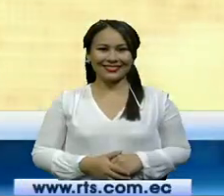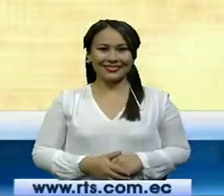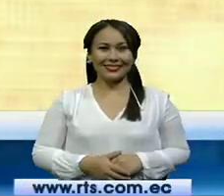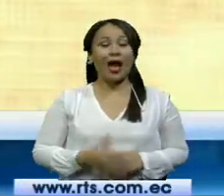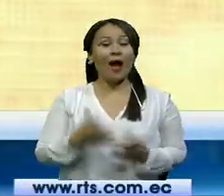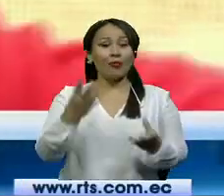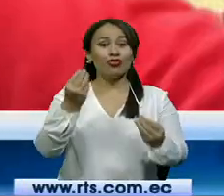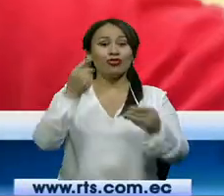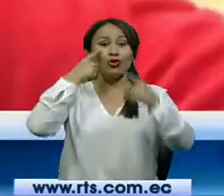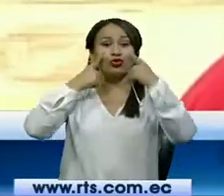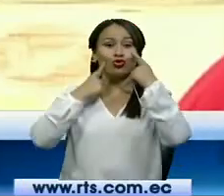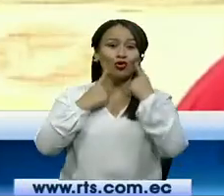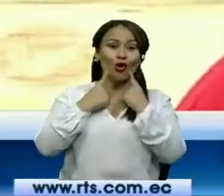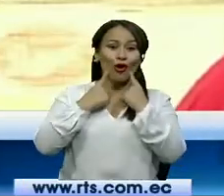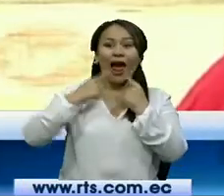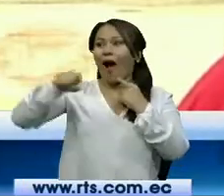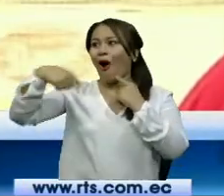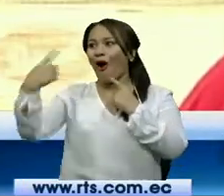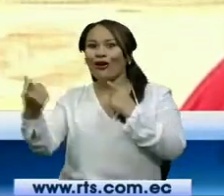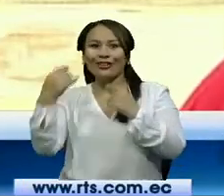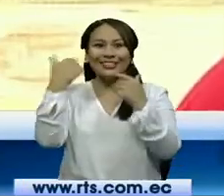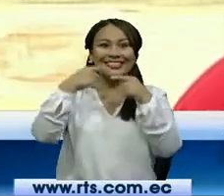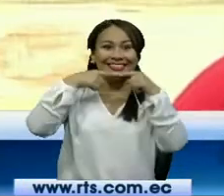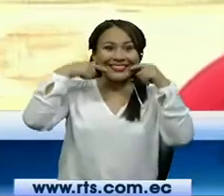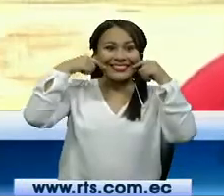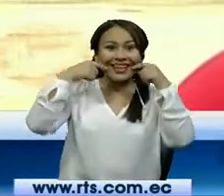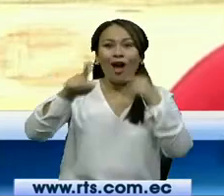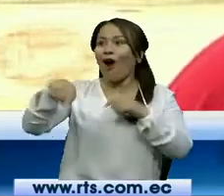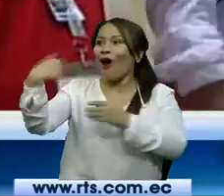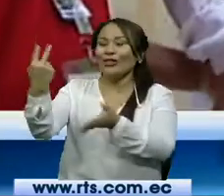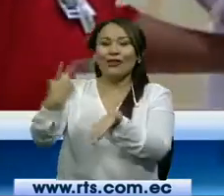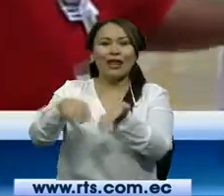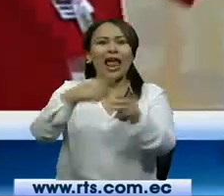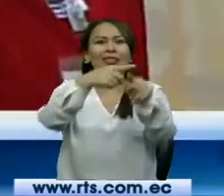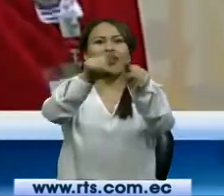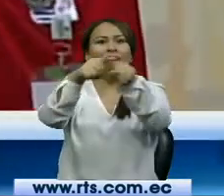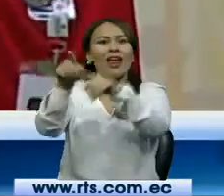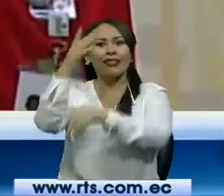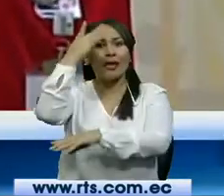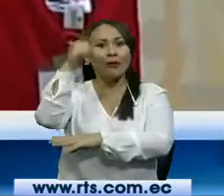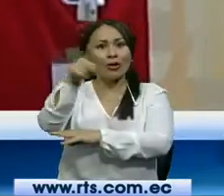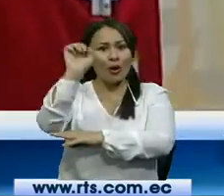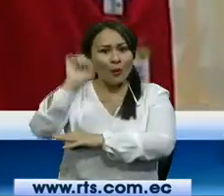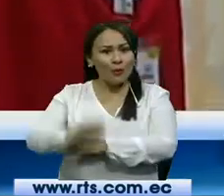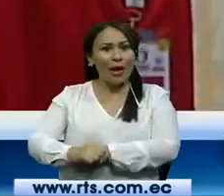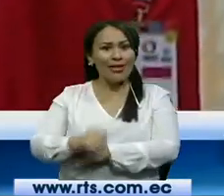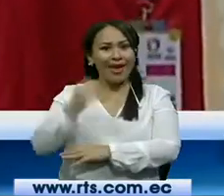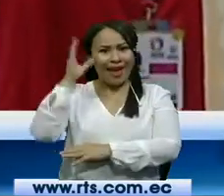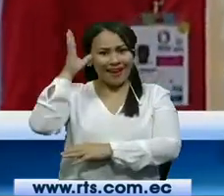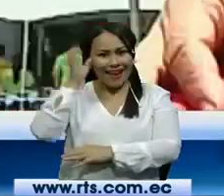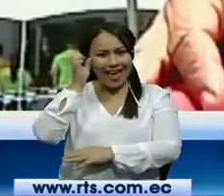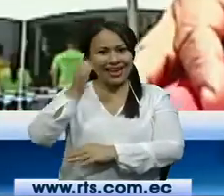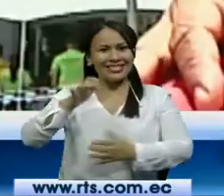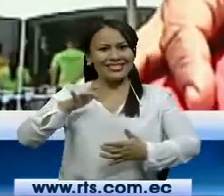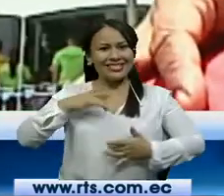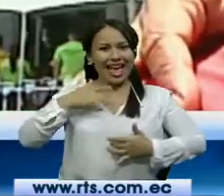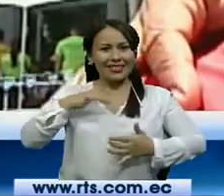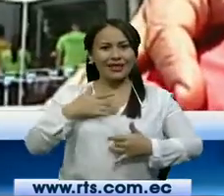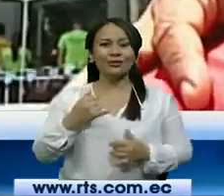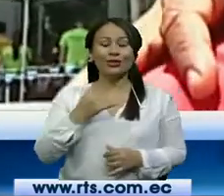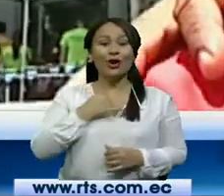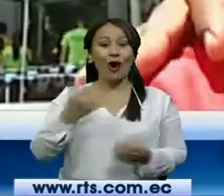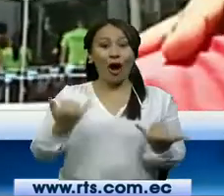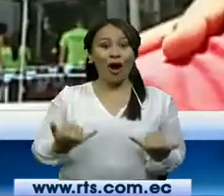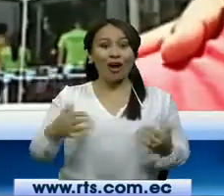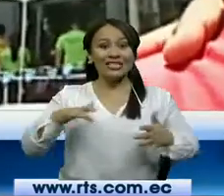Lloran, sonríen, bailan. Atletas que son diferentes porque no temen a expresar lo que sienten. Me siento